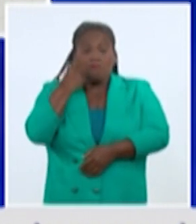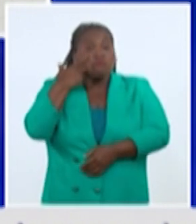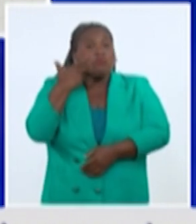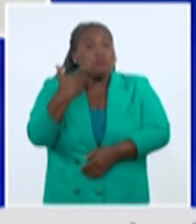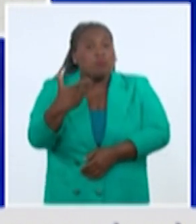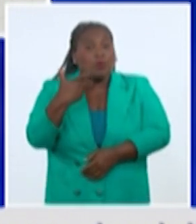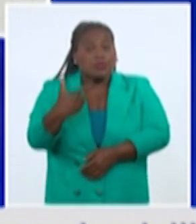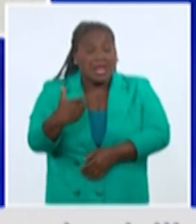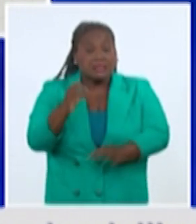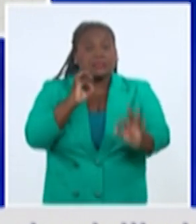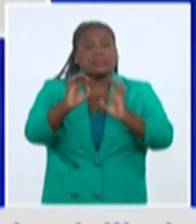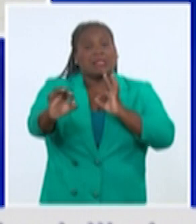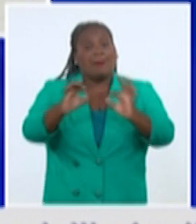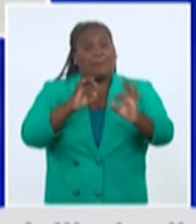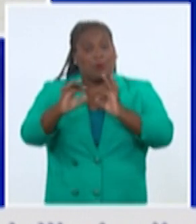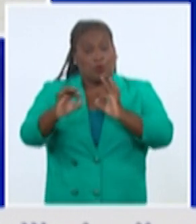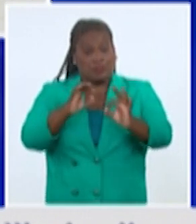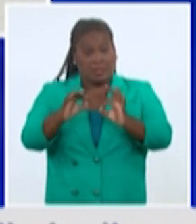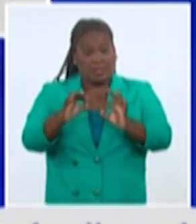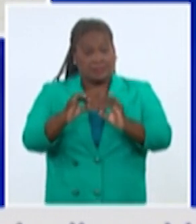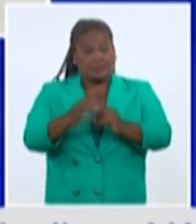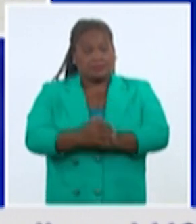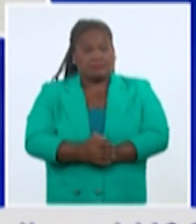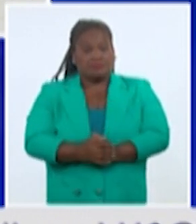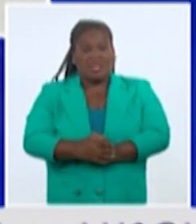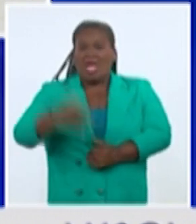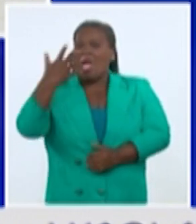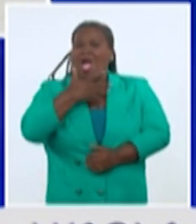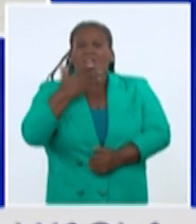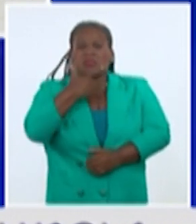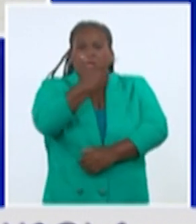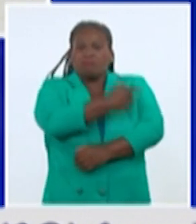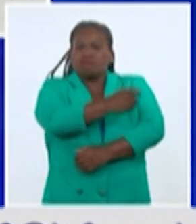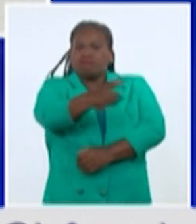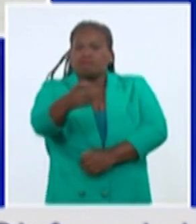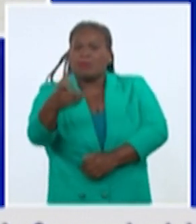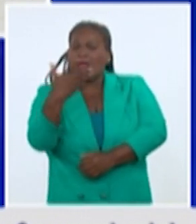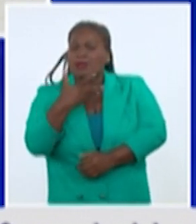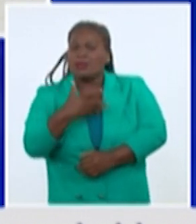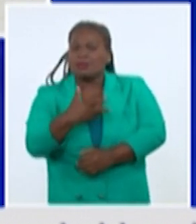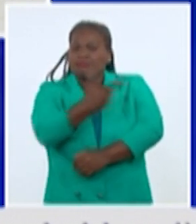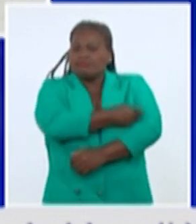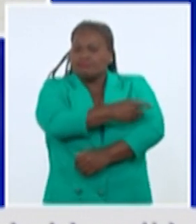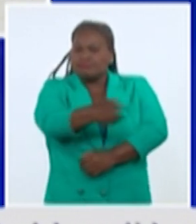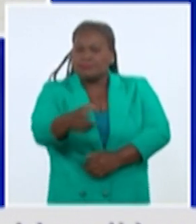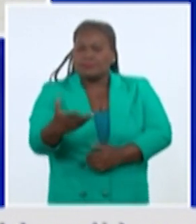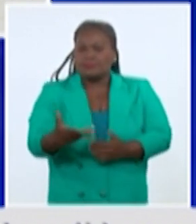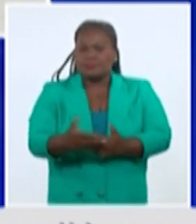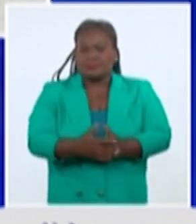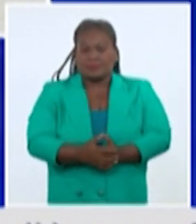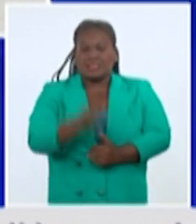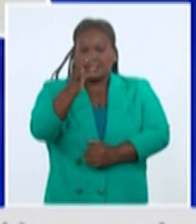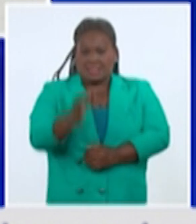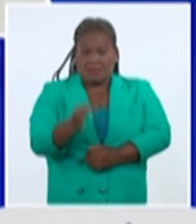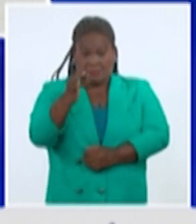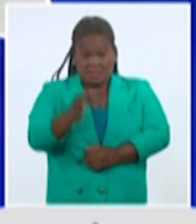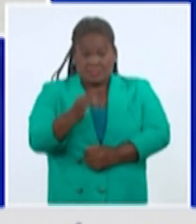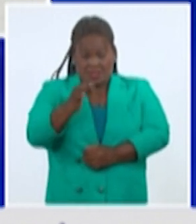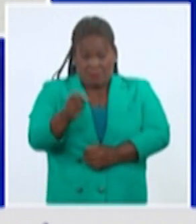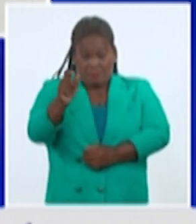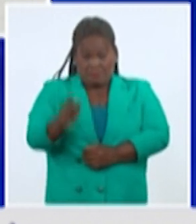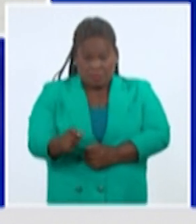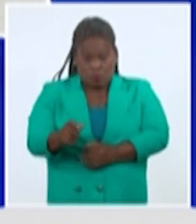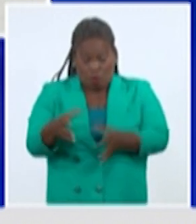estar protegido contra estos virus. Ahora, ¿a quién vamos a vacunar? Vamos a vacunar siempre a población de riesgo. ¿Quién es